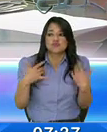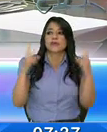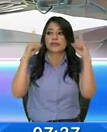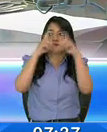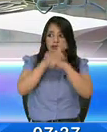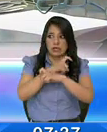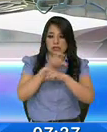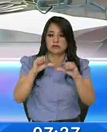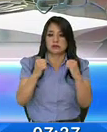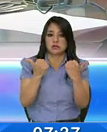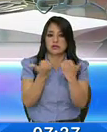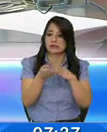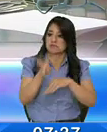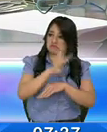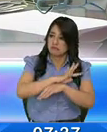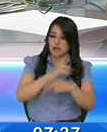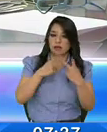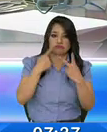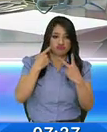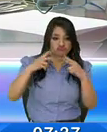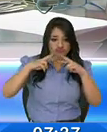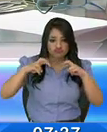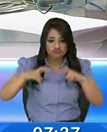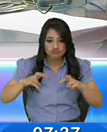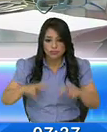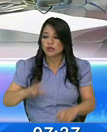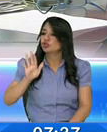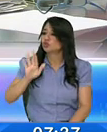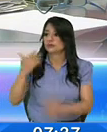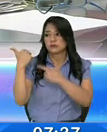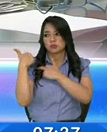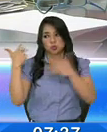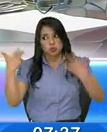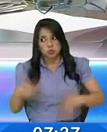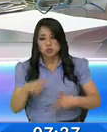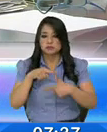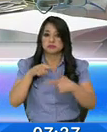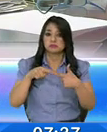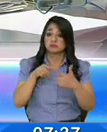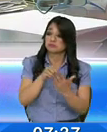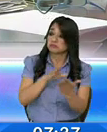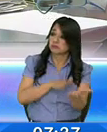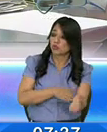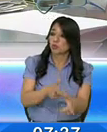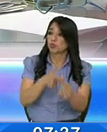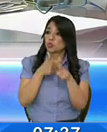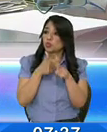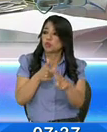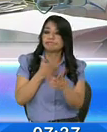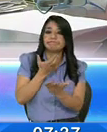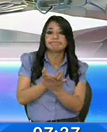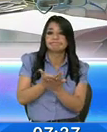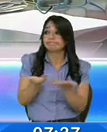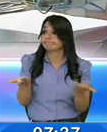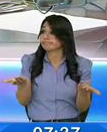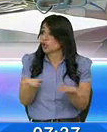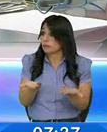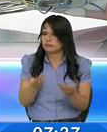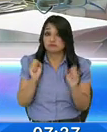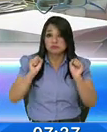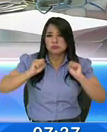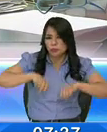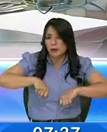tantos en legislación y fiscalización que tiene la legislatura el proyecto urgente materia económica es posible